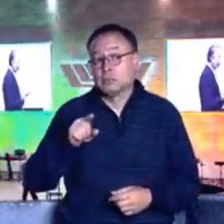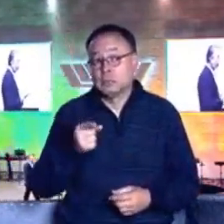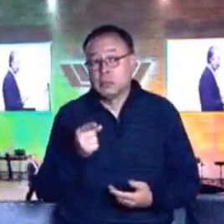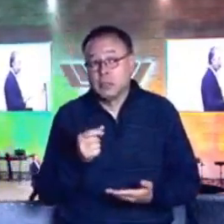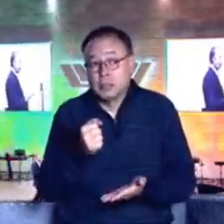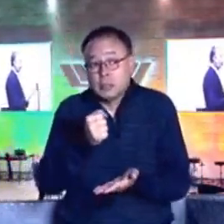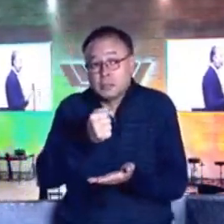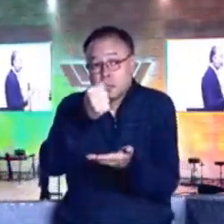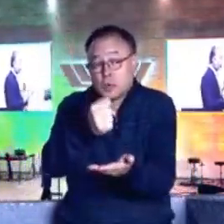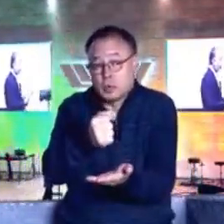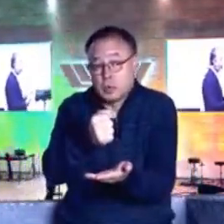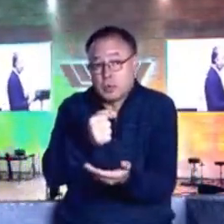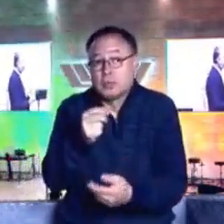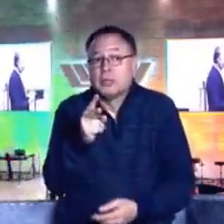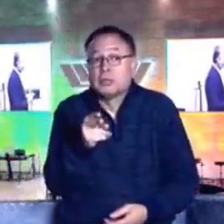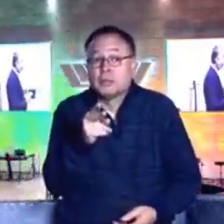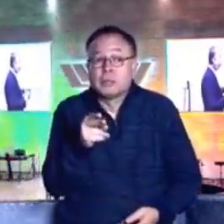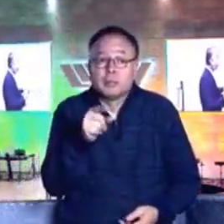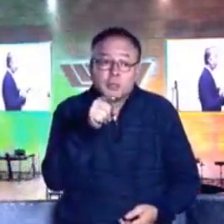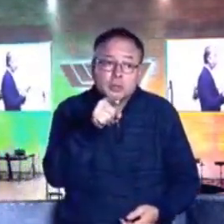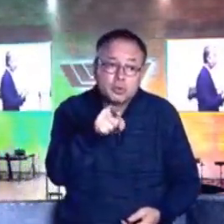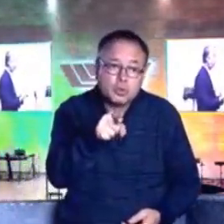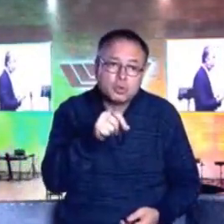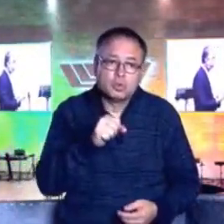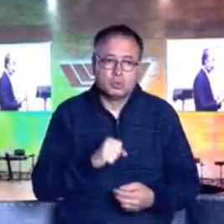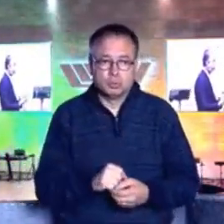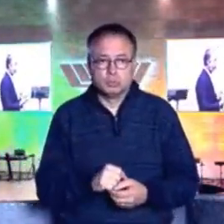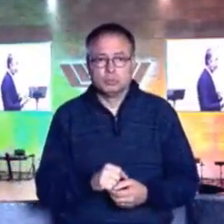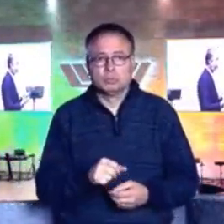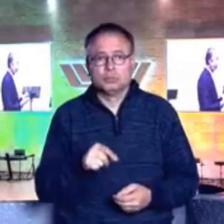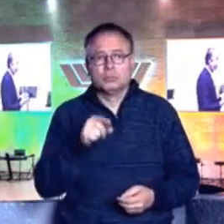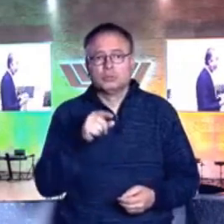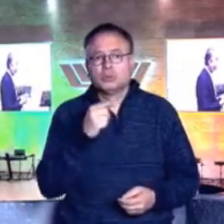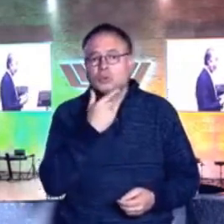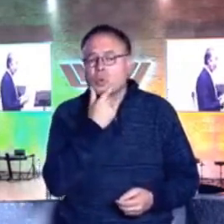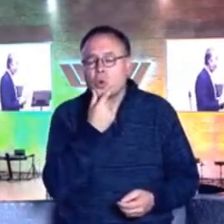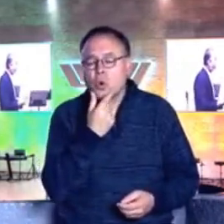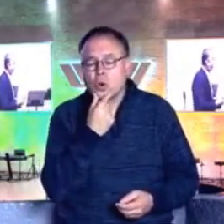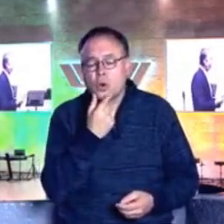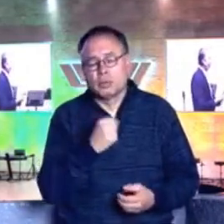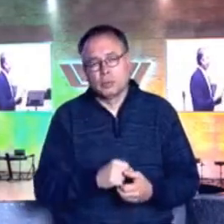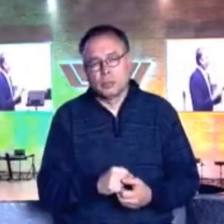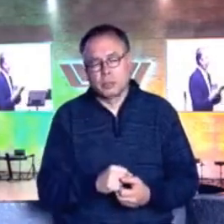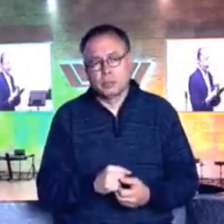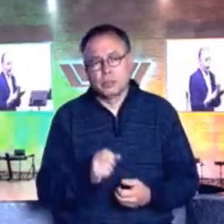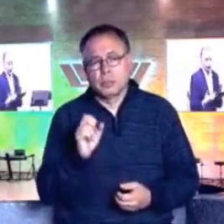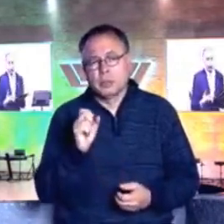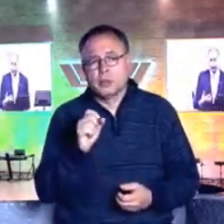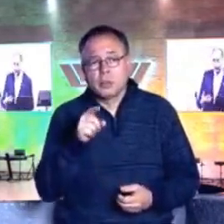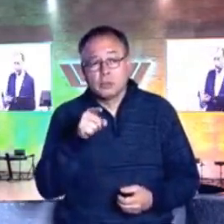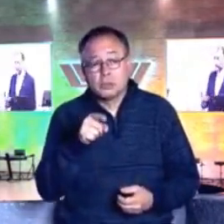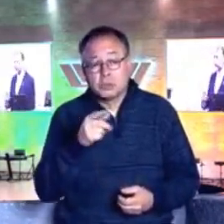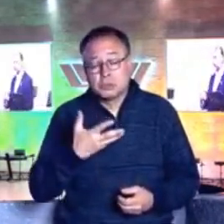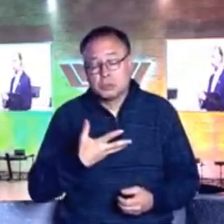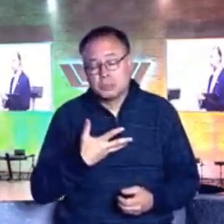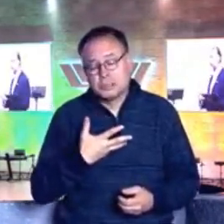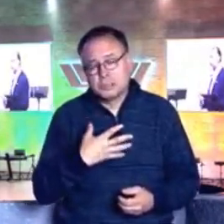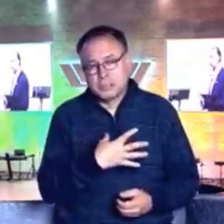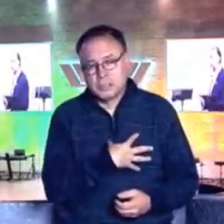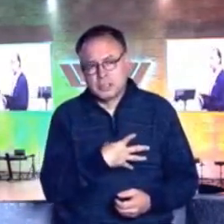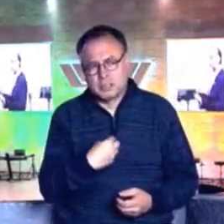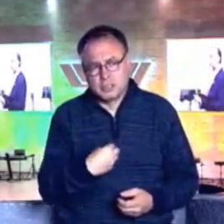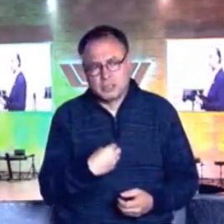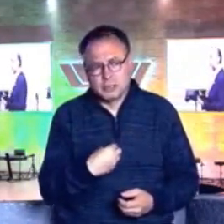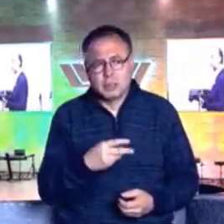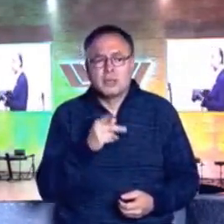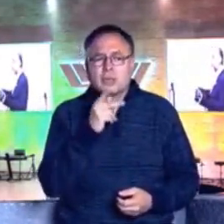creó para que nosotros también seamos proveedores y cuando tenemos hijos entonces nos convertimos en